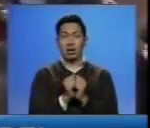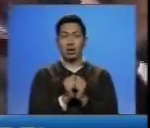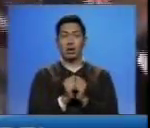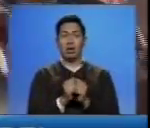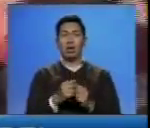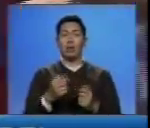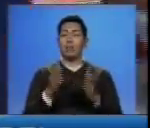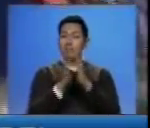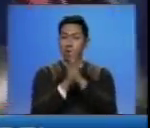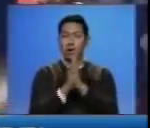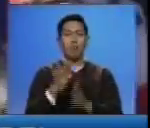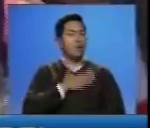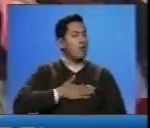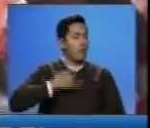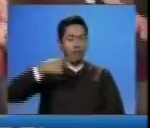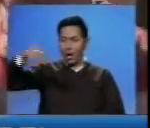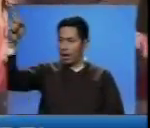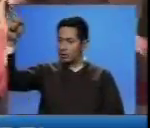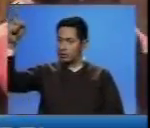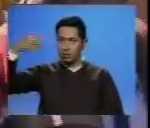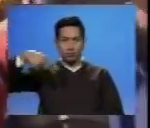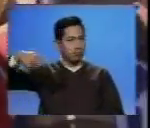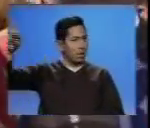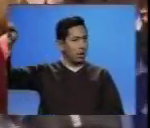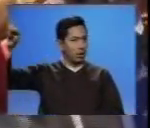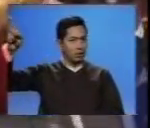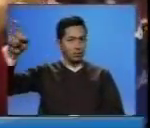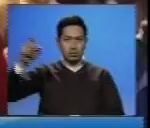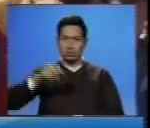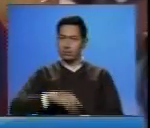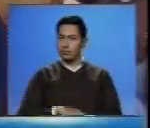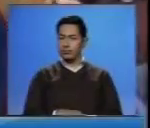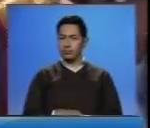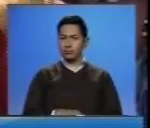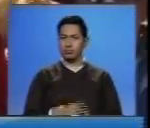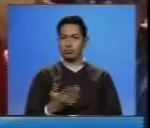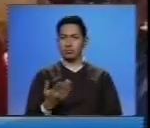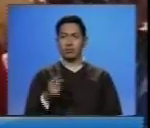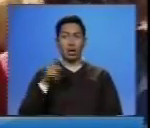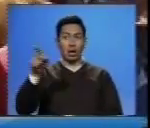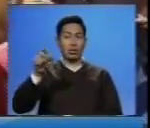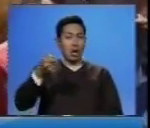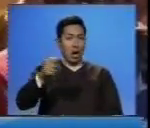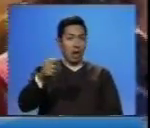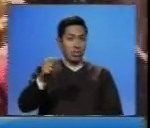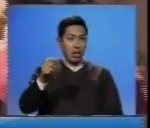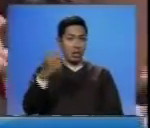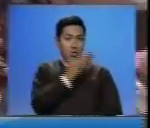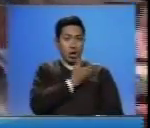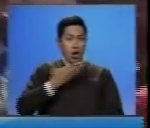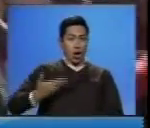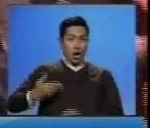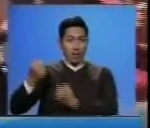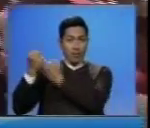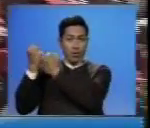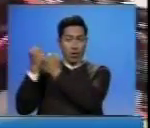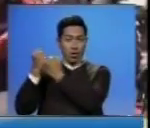Les pedimos que se retiren los medios correístas. ¡Sí!